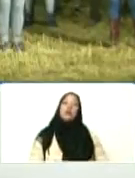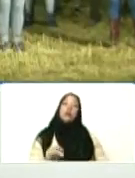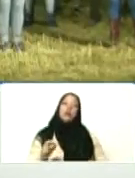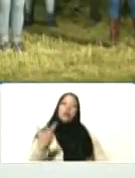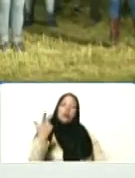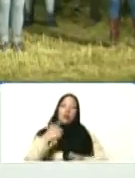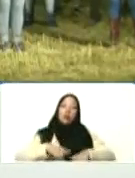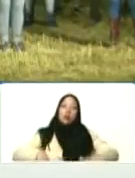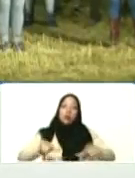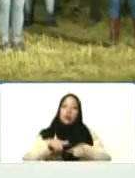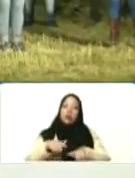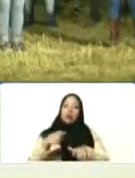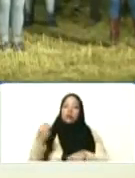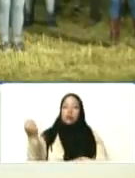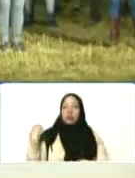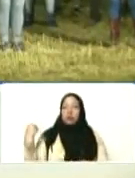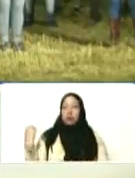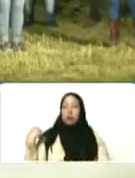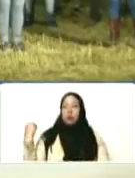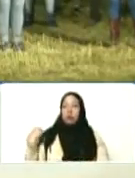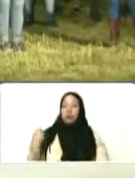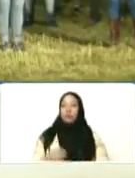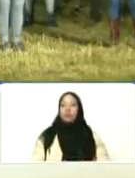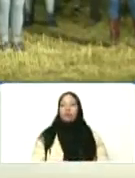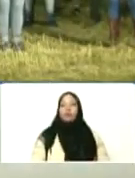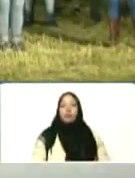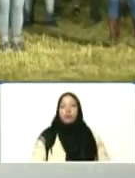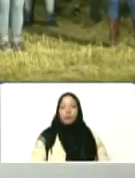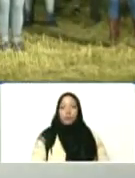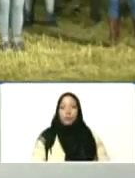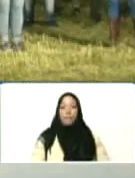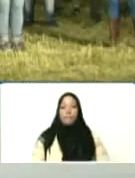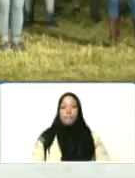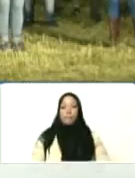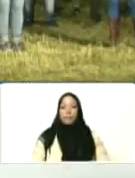lugar, me piden unos recursos,